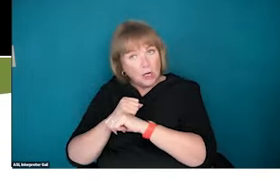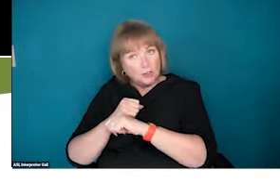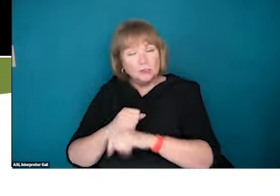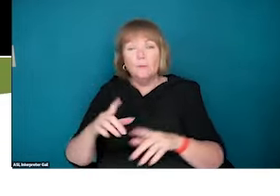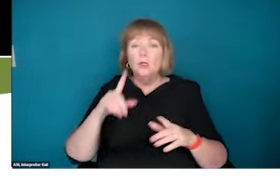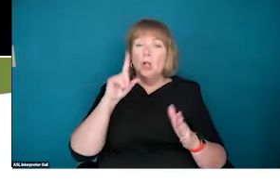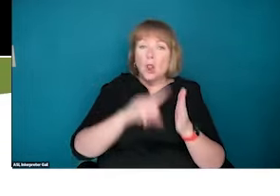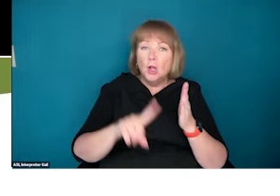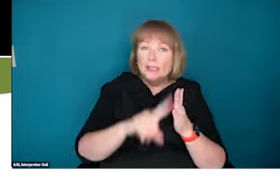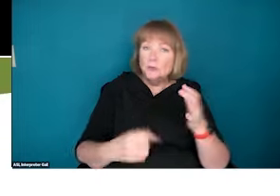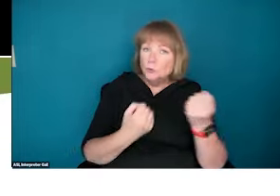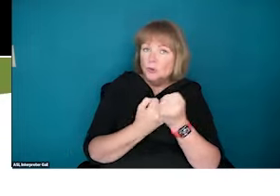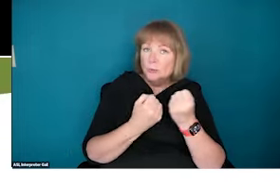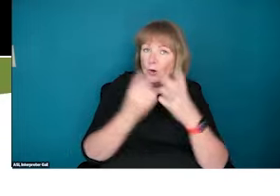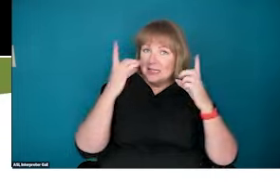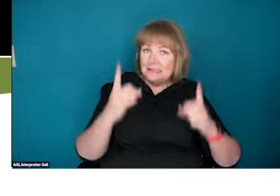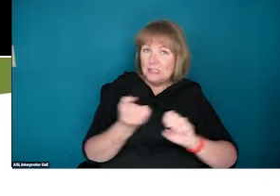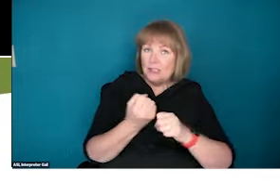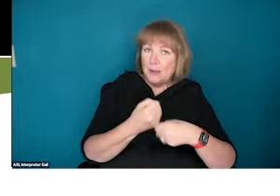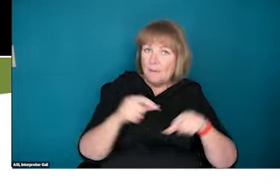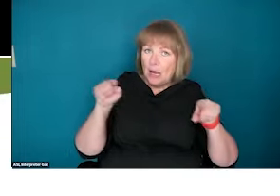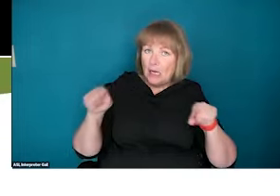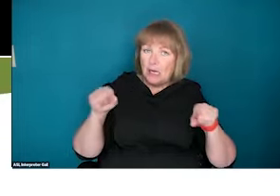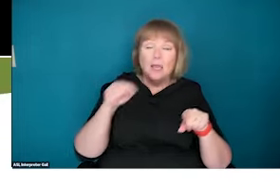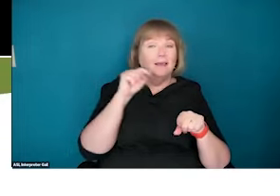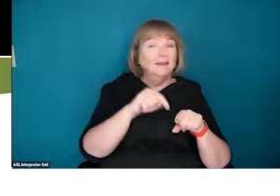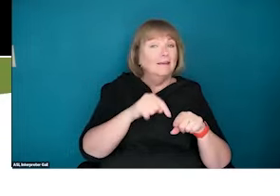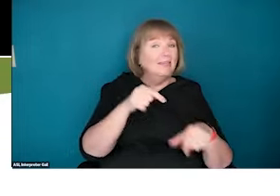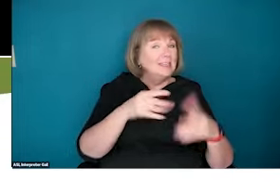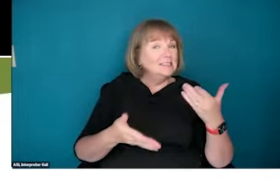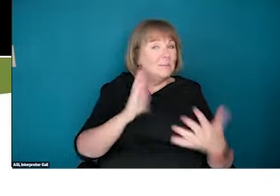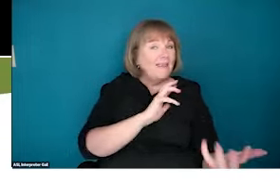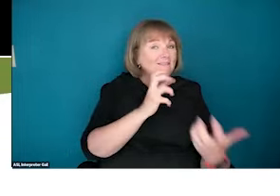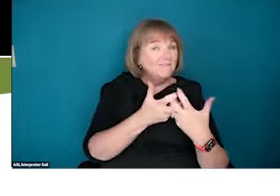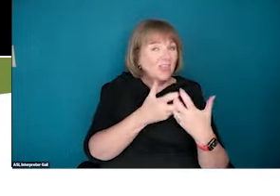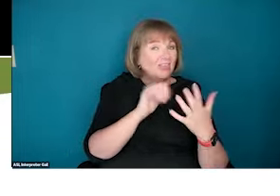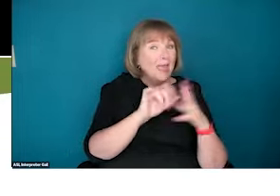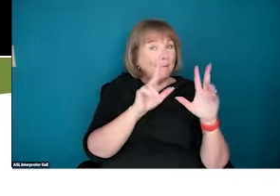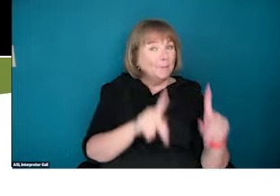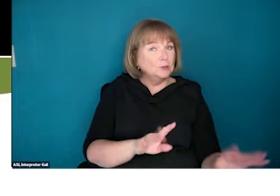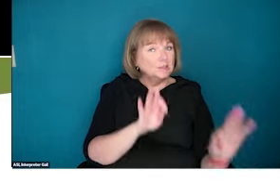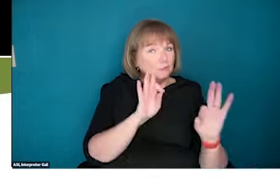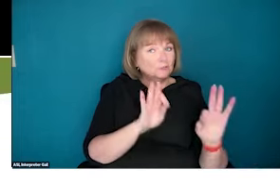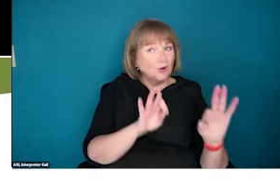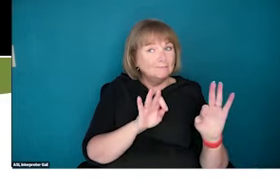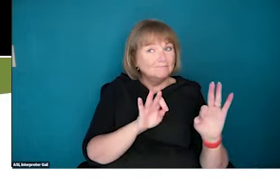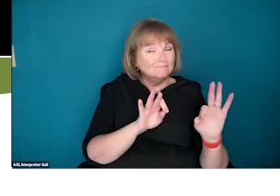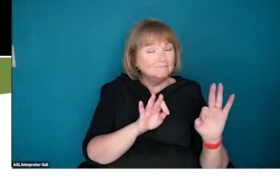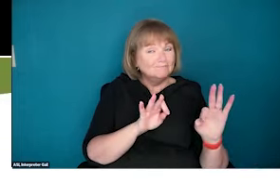como una autorización de liberación de información. Entonces, entender que